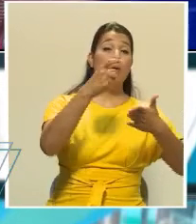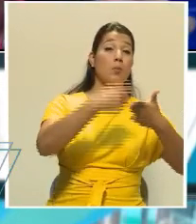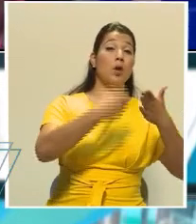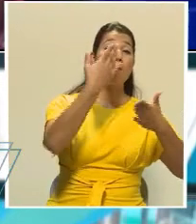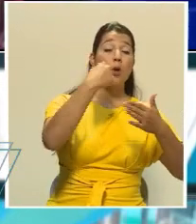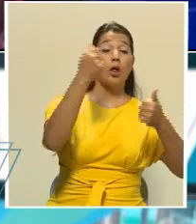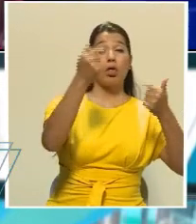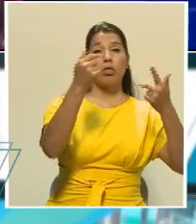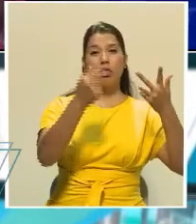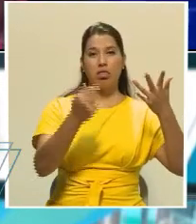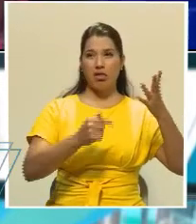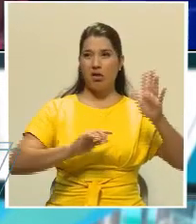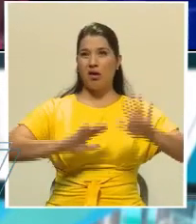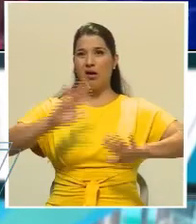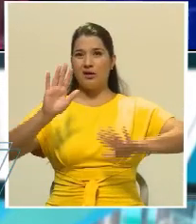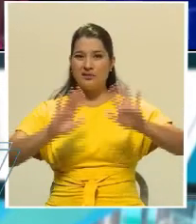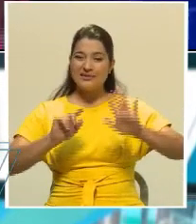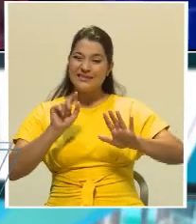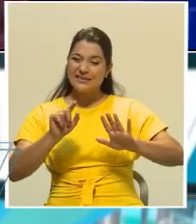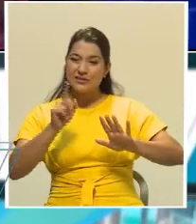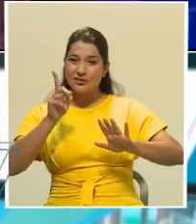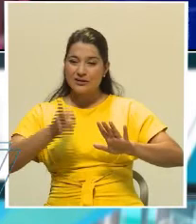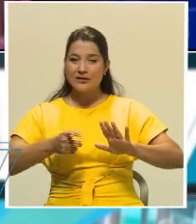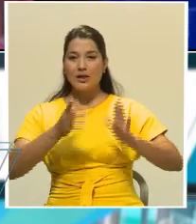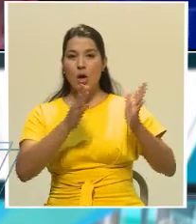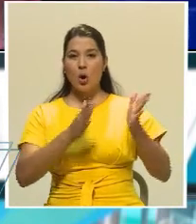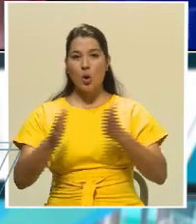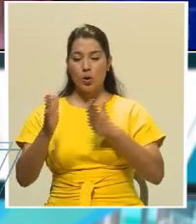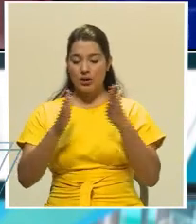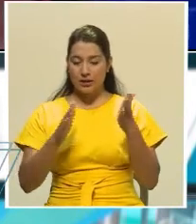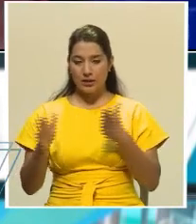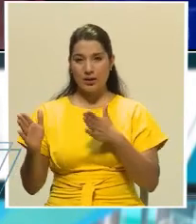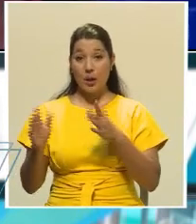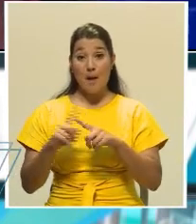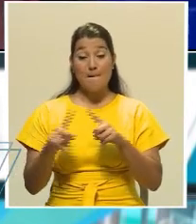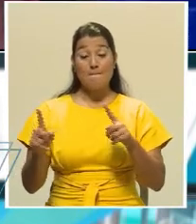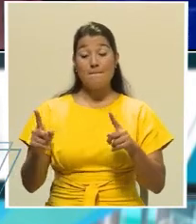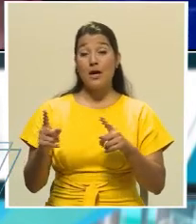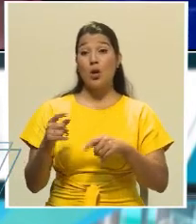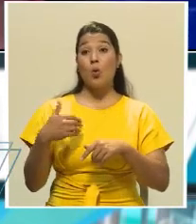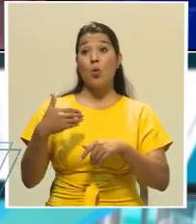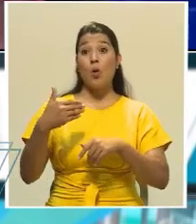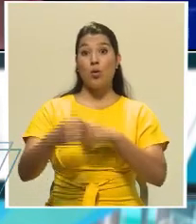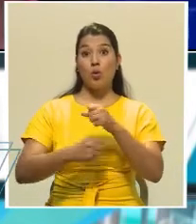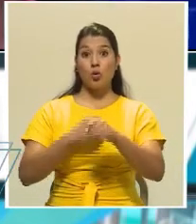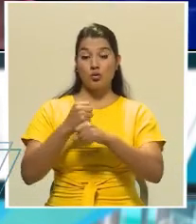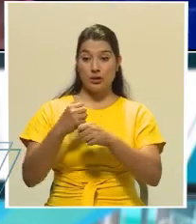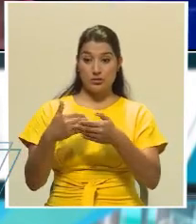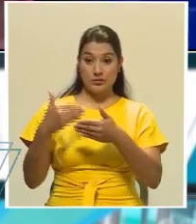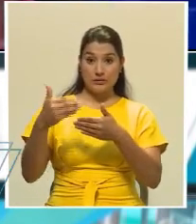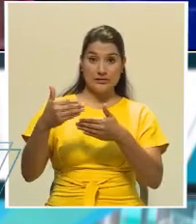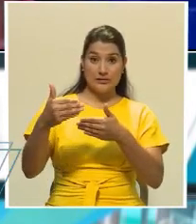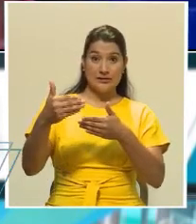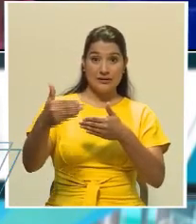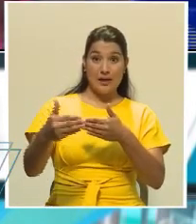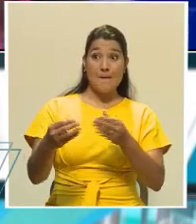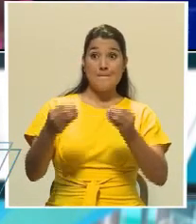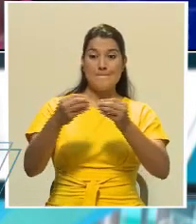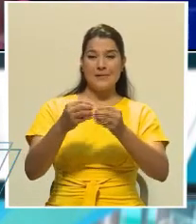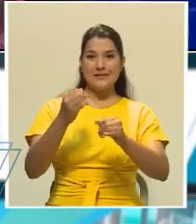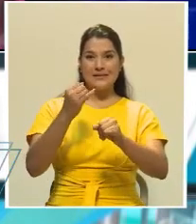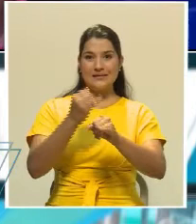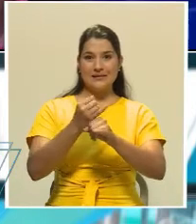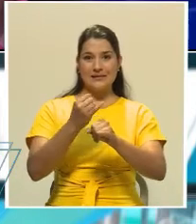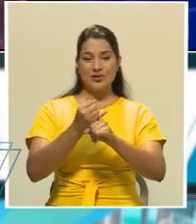sea, originalmente ya habían unas fuera, pero con el paso de los años también se fueron saliendo. Entonces tenemos